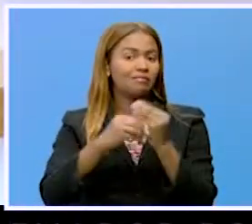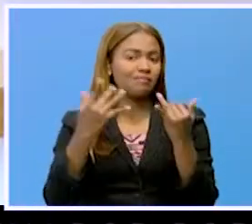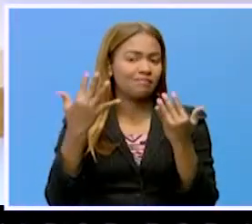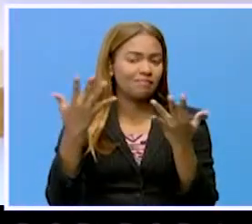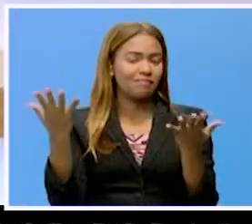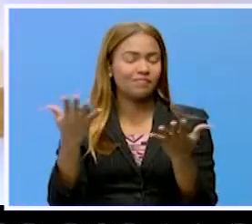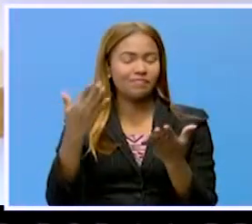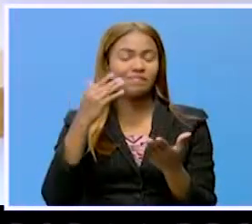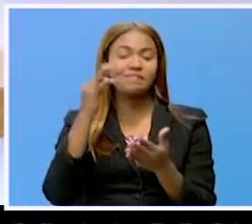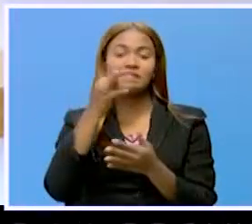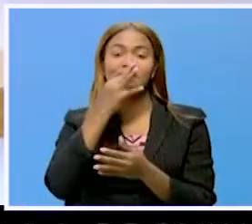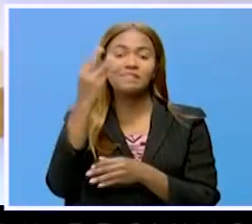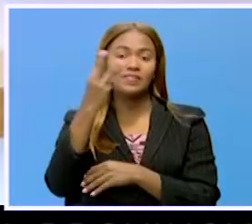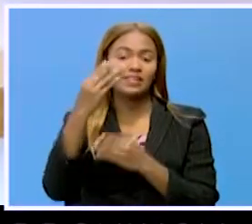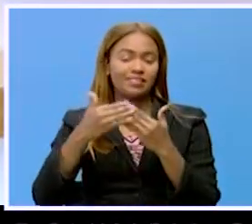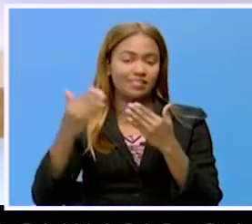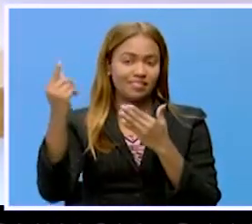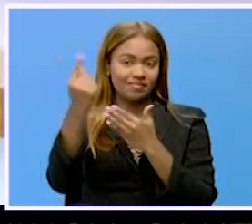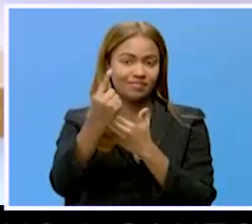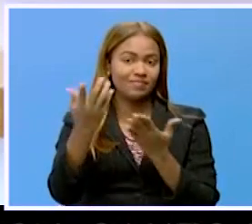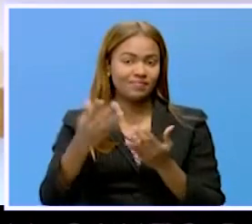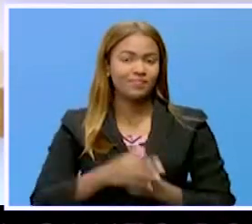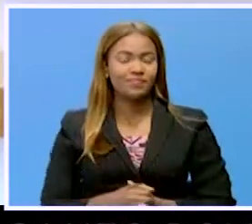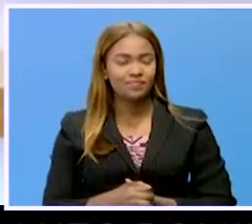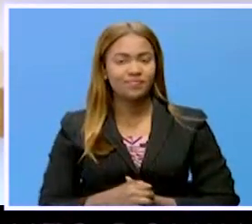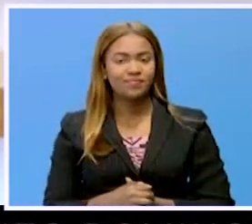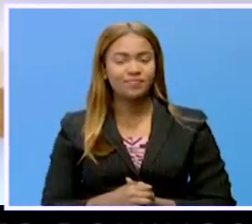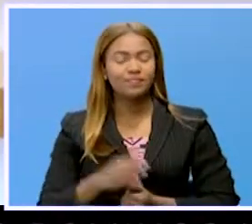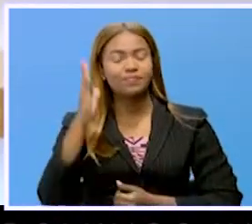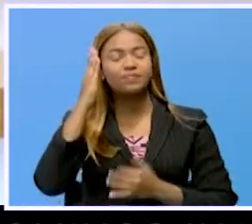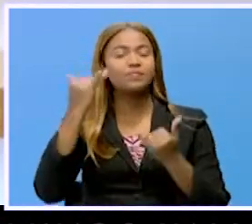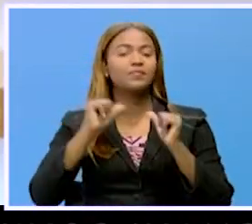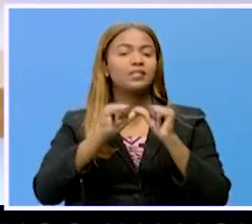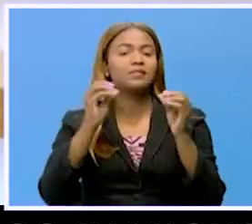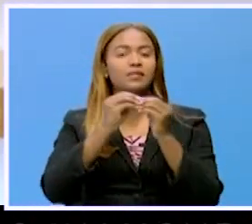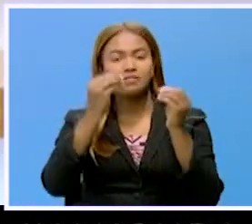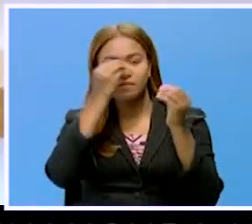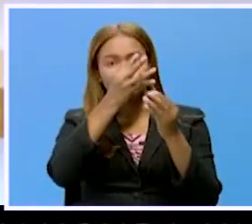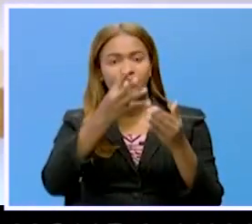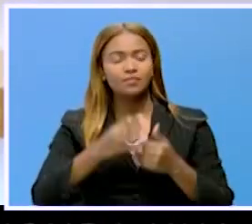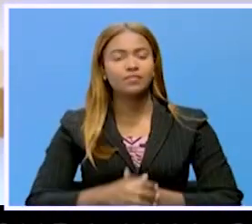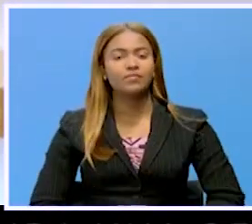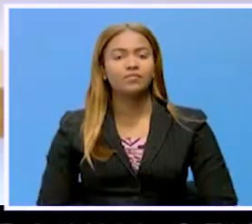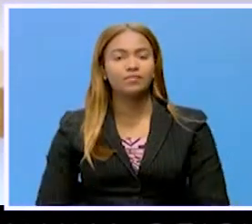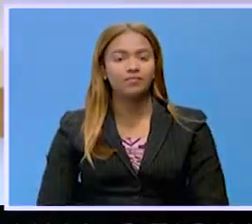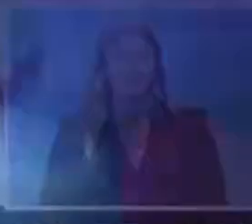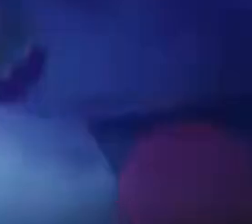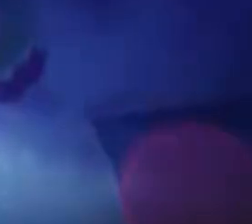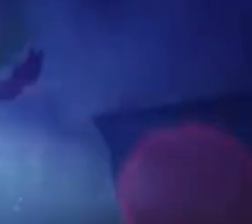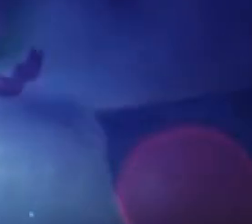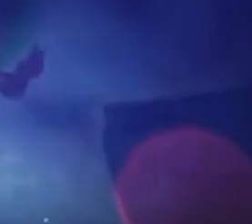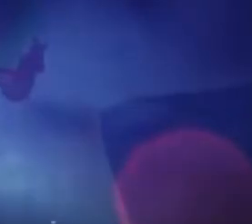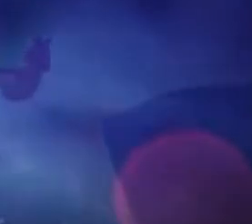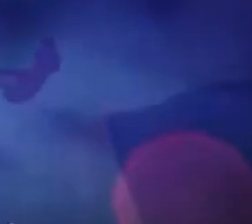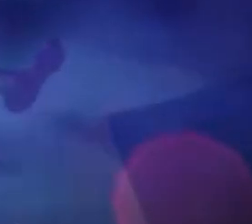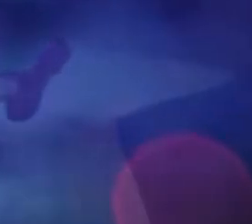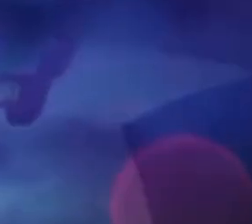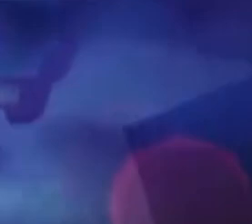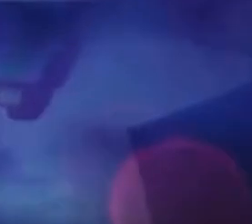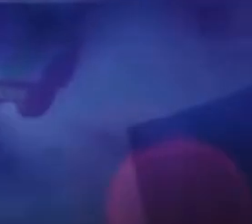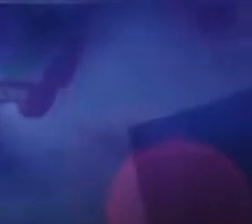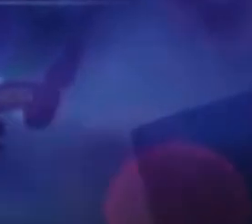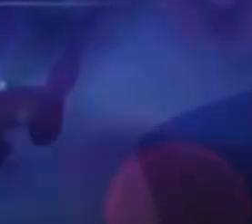miércoles, enhorabuena. ¿Eh? Claro que sí, nos vemos el Te miércoles. Te abrazo. Nosotros Igual. Continuamos con más información.